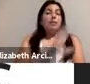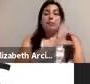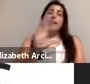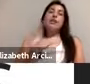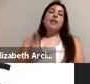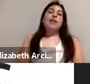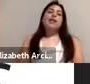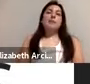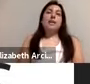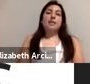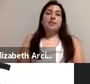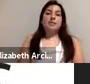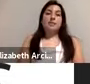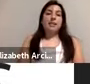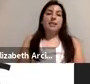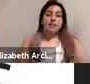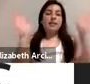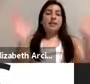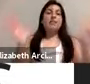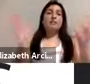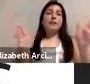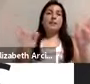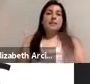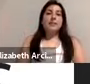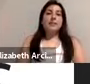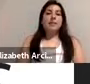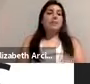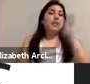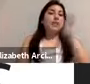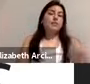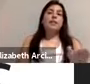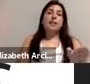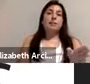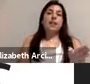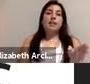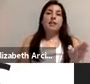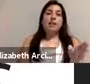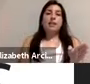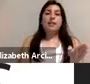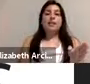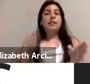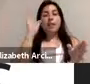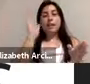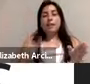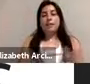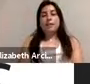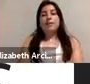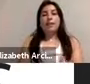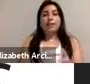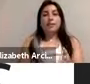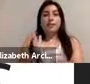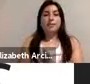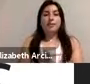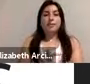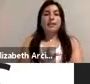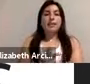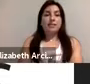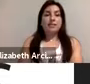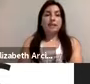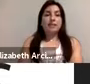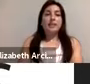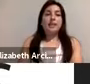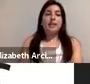Cuando el médico ya determina que es una parálisis, hay dos vías. Y la bifurcación de un lado tiene a la cirugía y del otro lado tiene los prismas